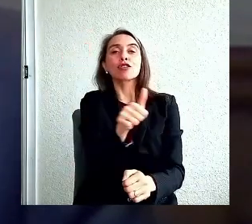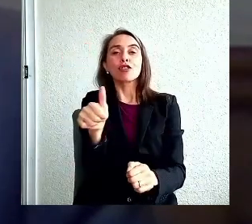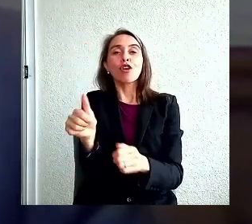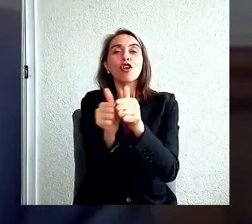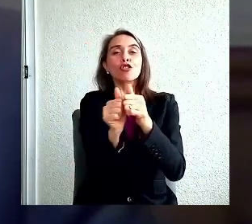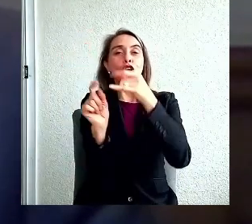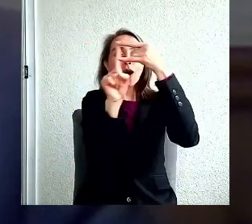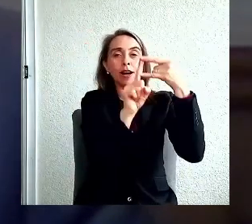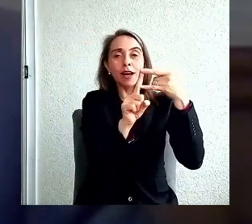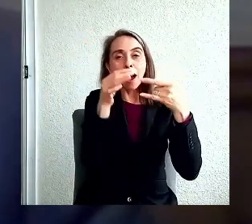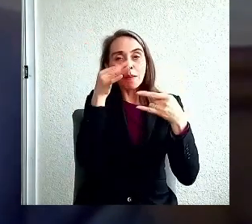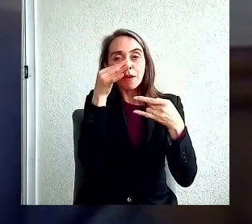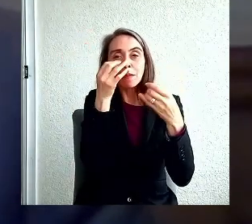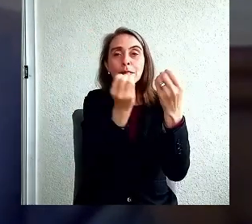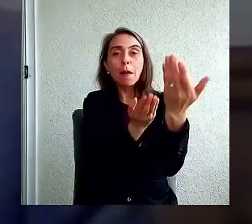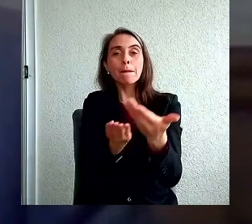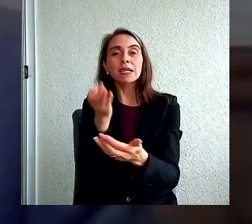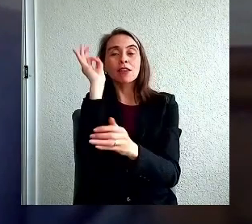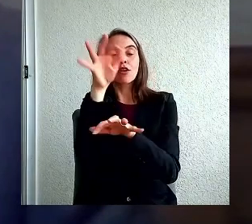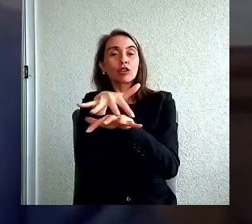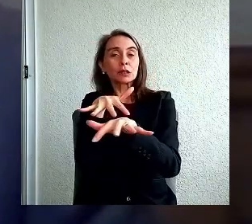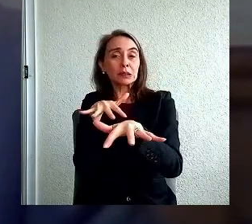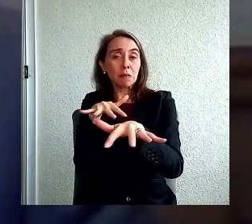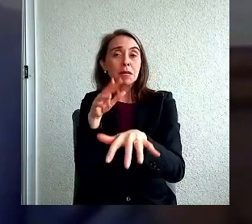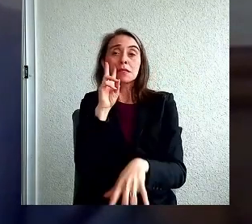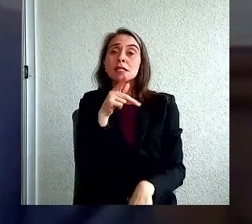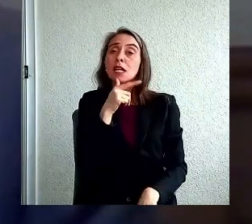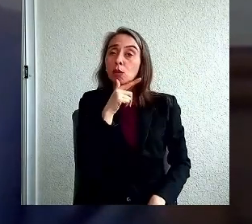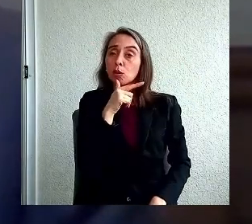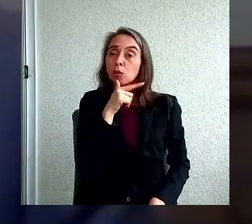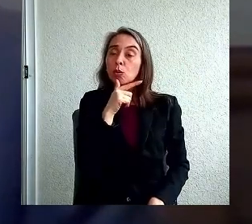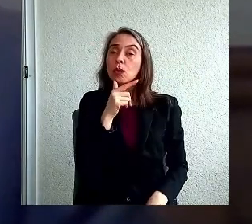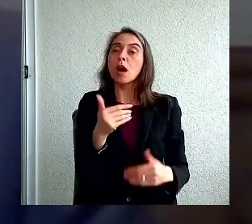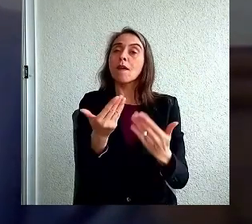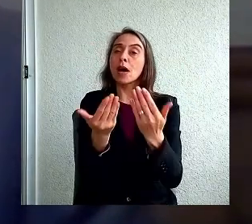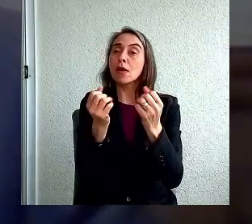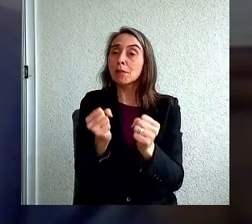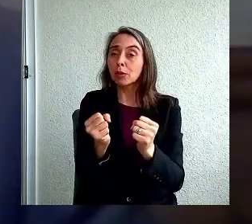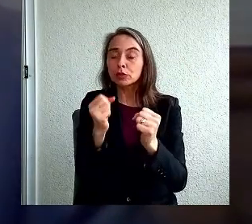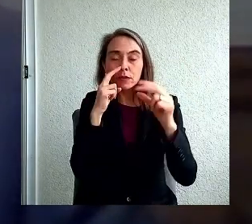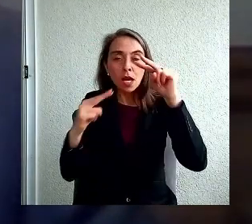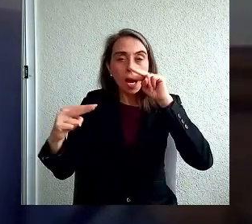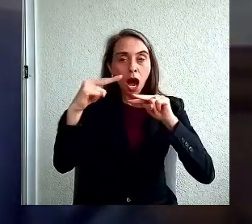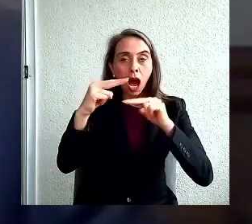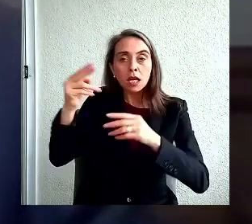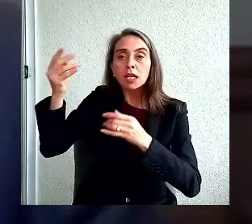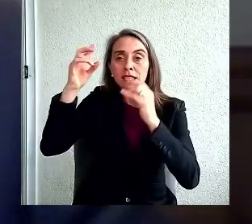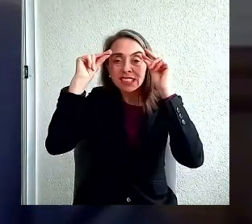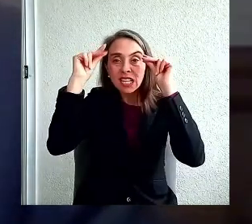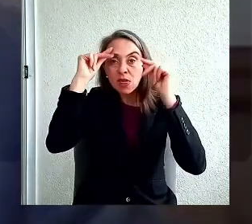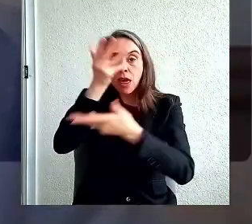duda será un gran espacio de análisis y de intercambio de ideas. Muchas gracias.